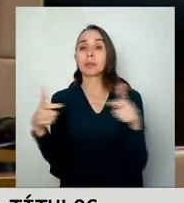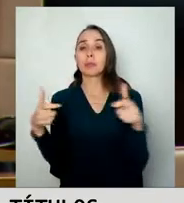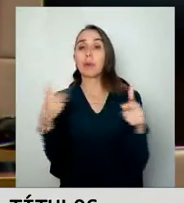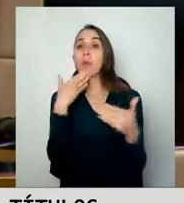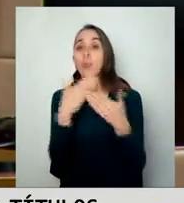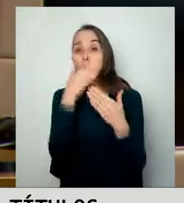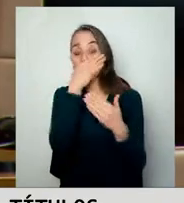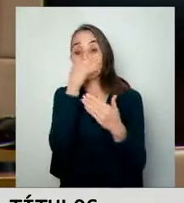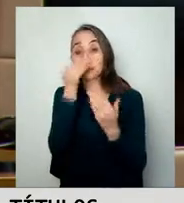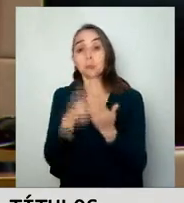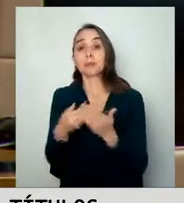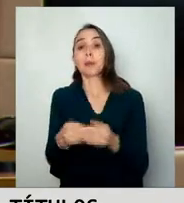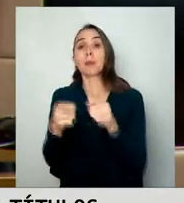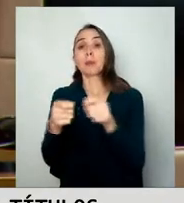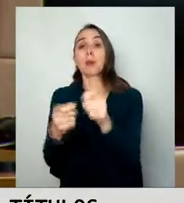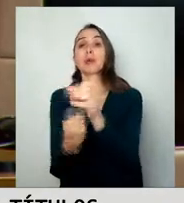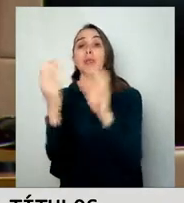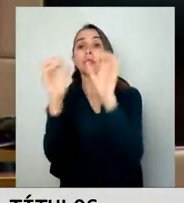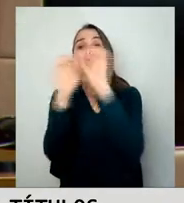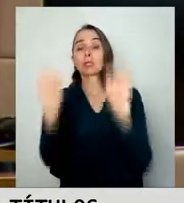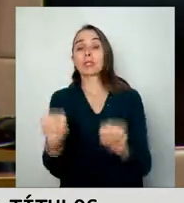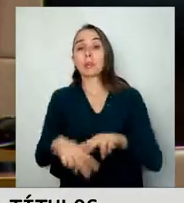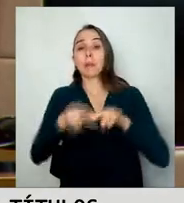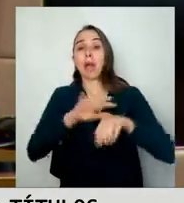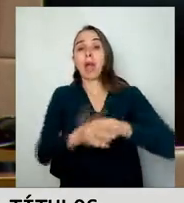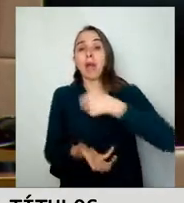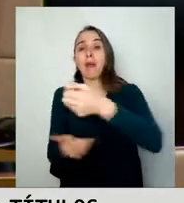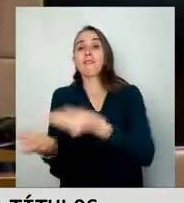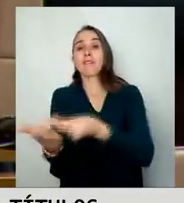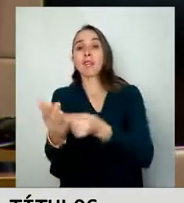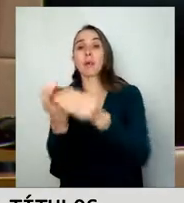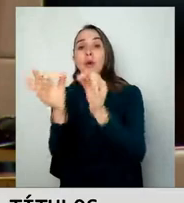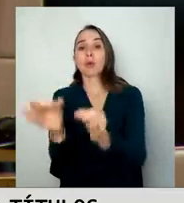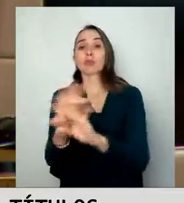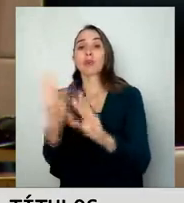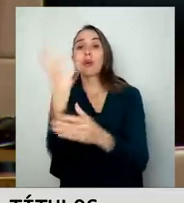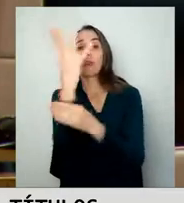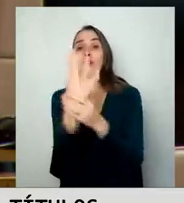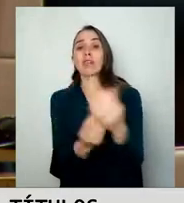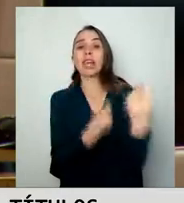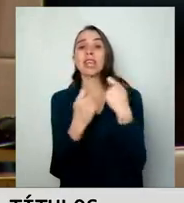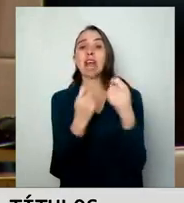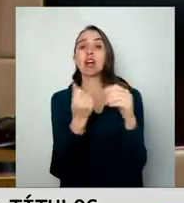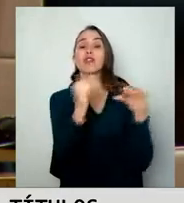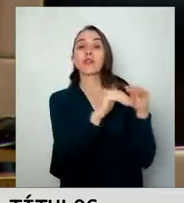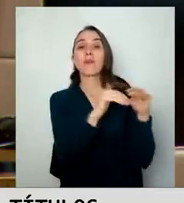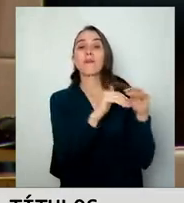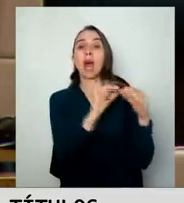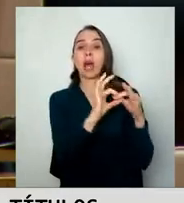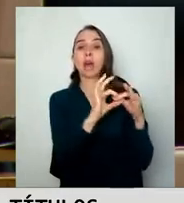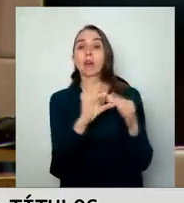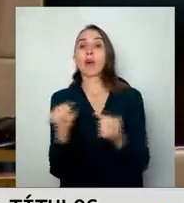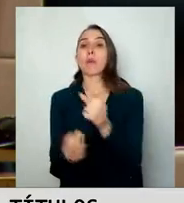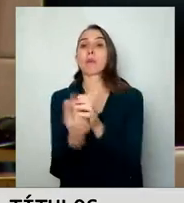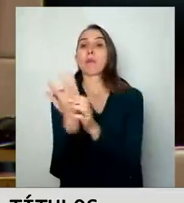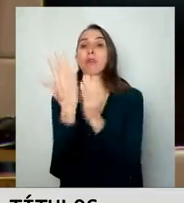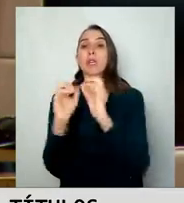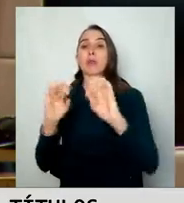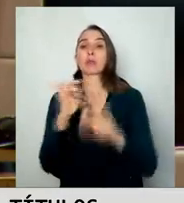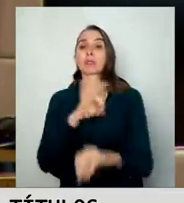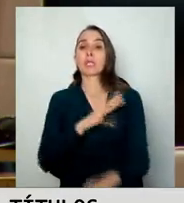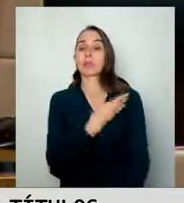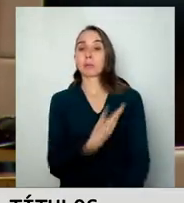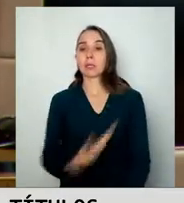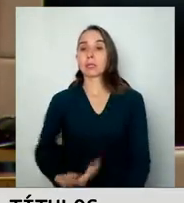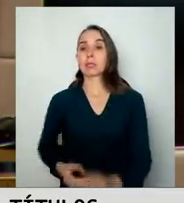para un nuevo sistema de financiamiento justo y que le termine el negocio a los bancos eso también es modernizar la educación chilena presidente Muchas